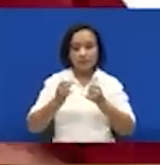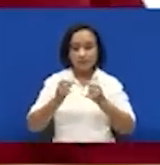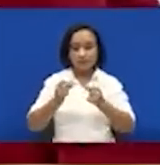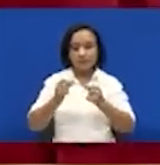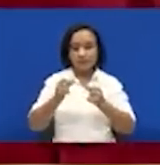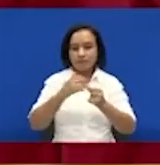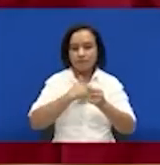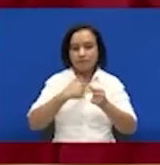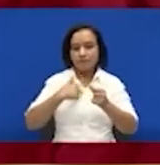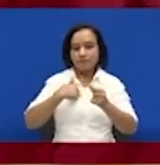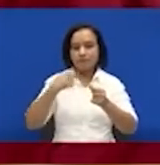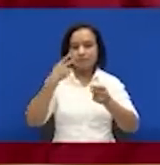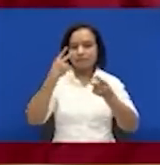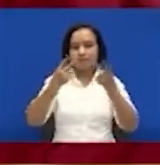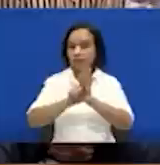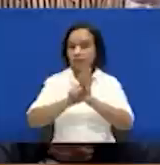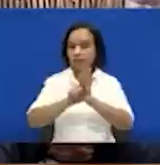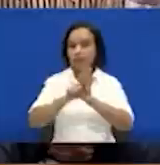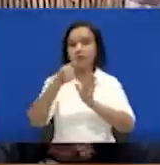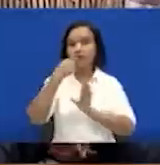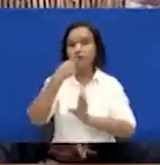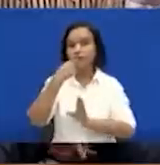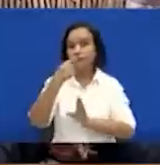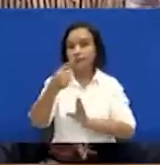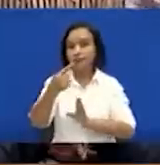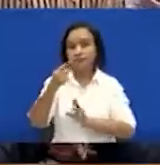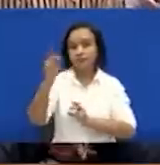para café con voz José Cardoza